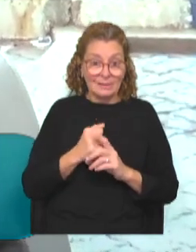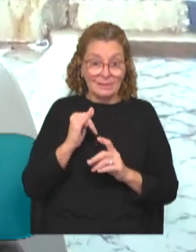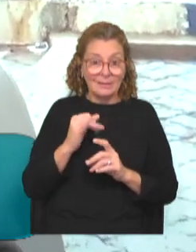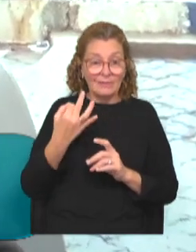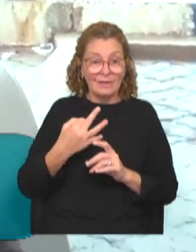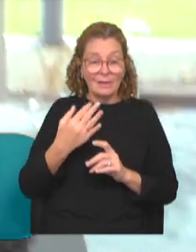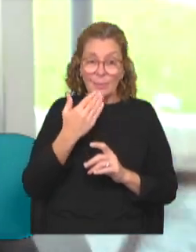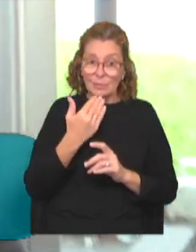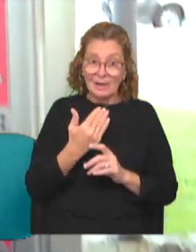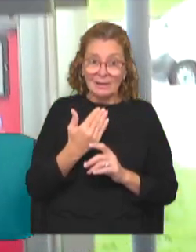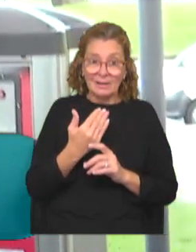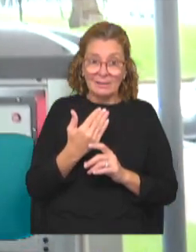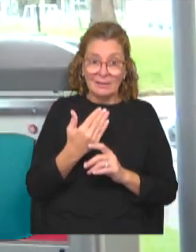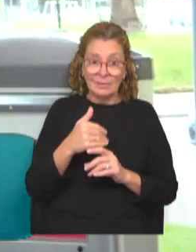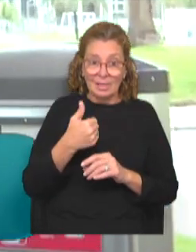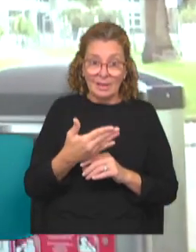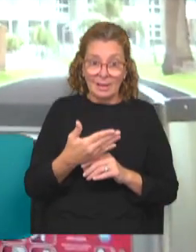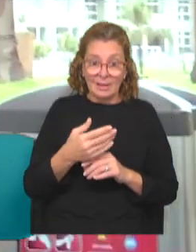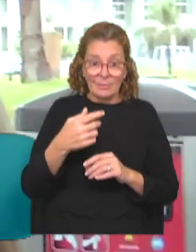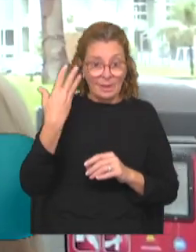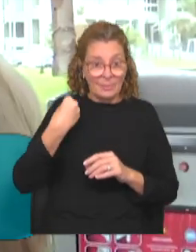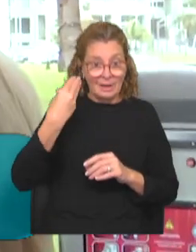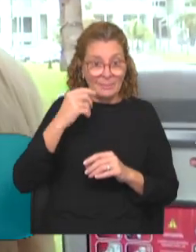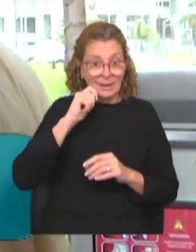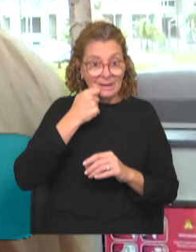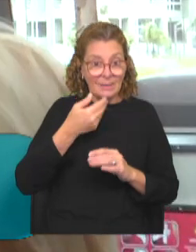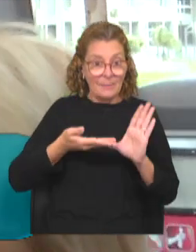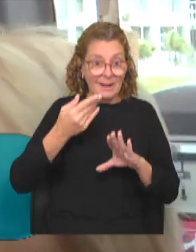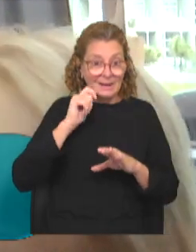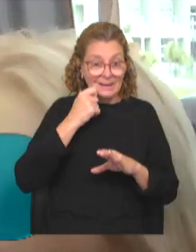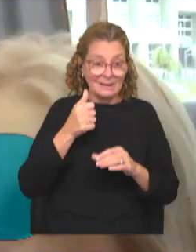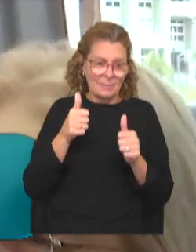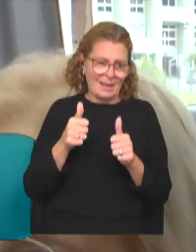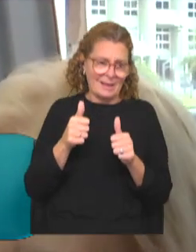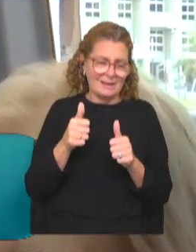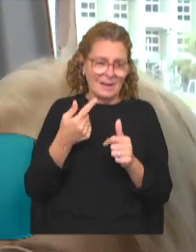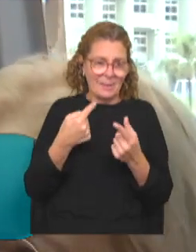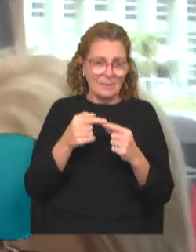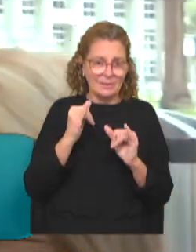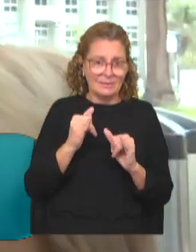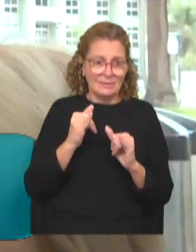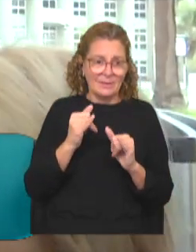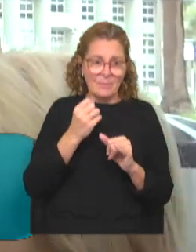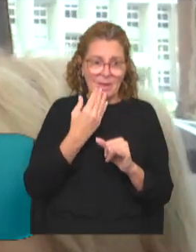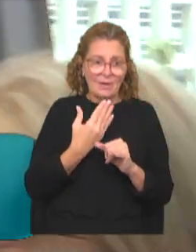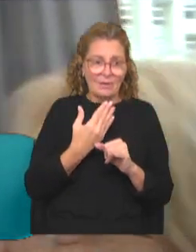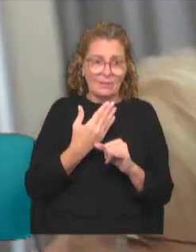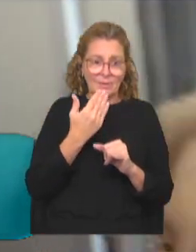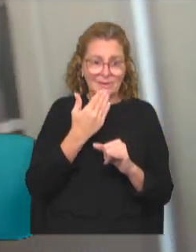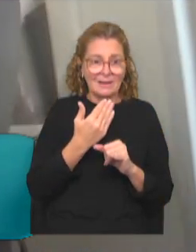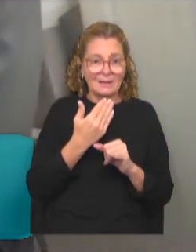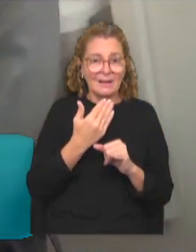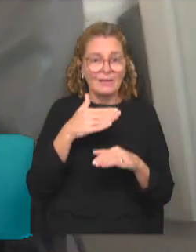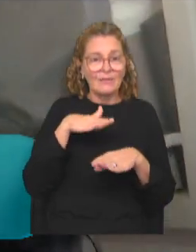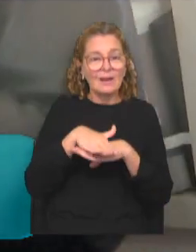verdad. Bueno, muchísimas gracias. Te vamos a dejar que sigas quedando más linda todavía, porque estás bárbara, sí, pero seguro va a quedar mucho mejor. Muchísimas gracias, Marcelo,